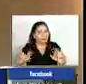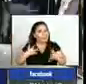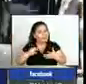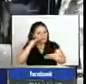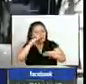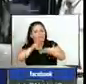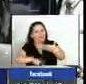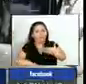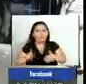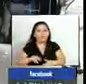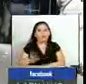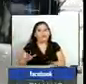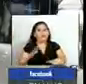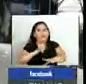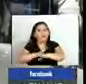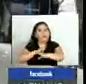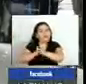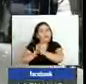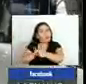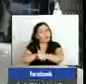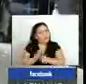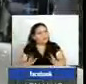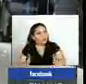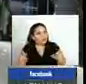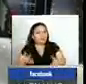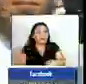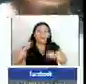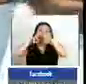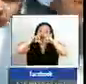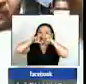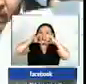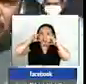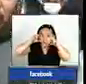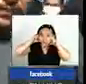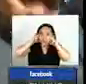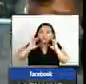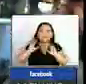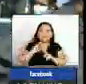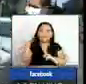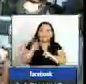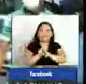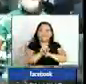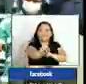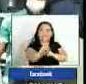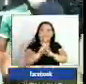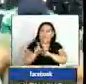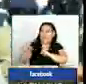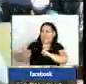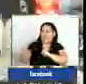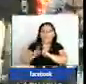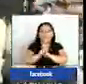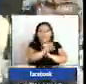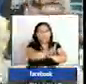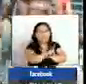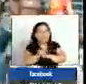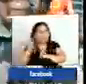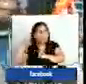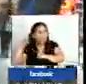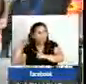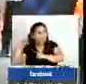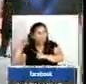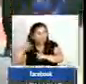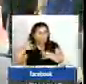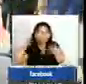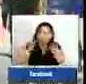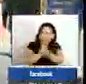tener la prueba. Para evitar el coronavirus es importante hacer uso de la mascarilla, mantener el distanciamiento social de dos metros y el lavado